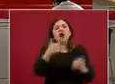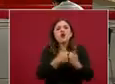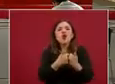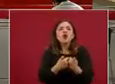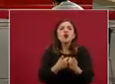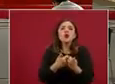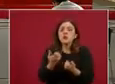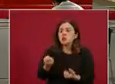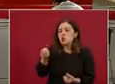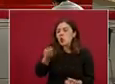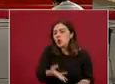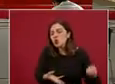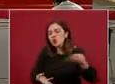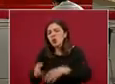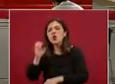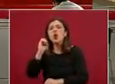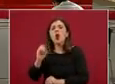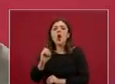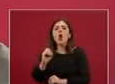donativos o precios